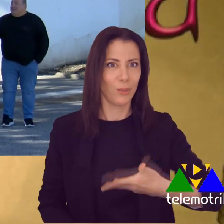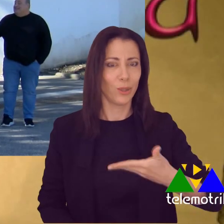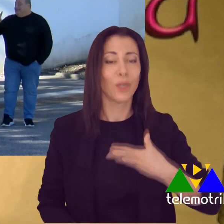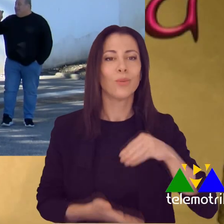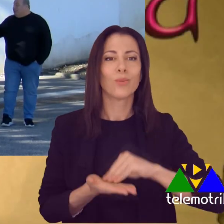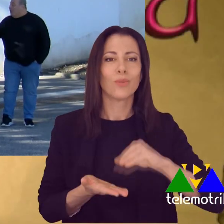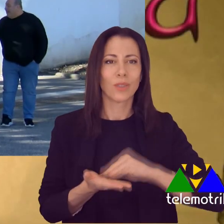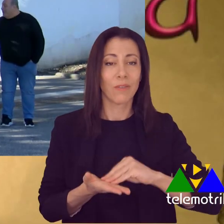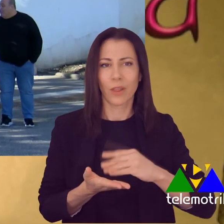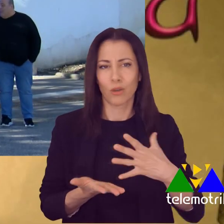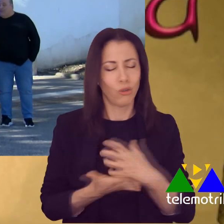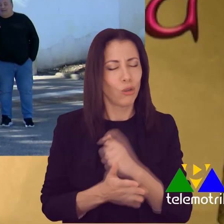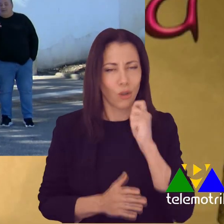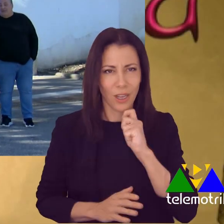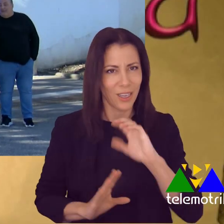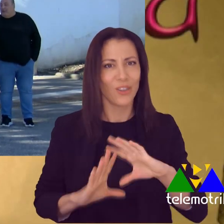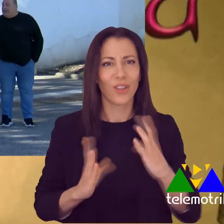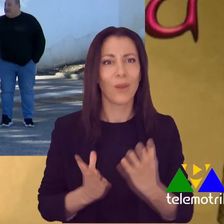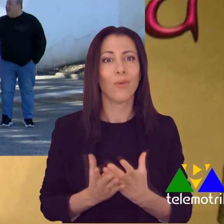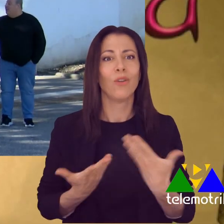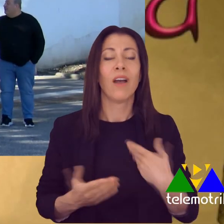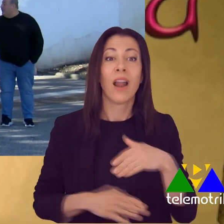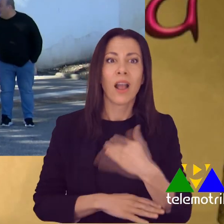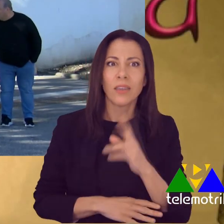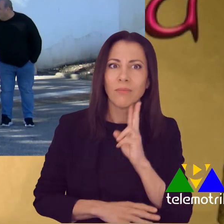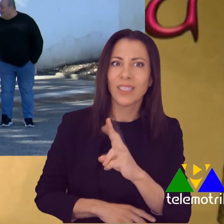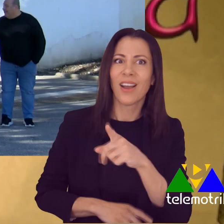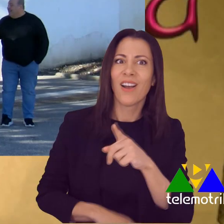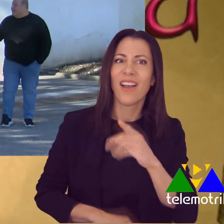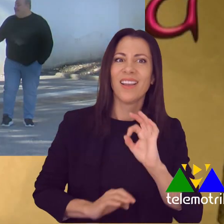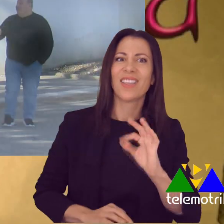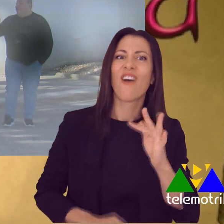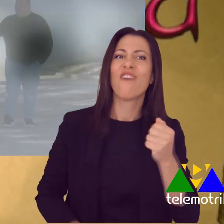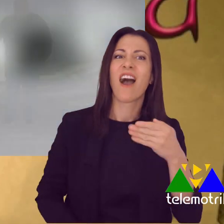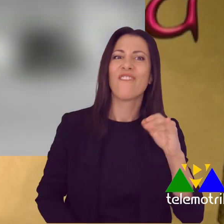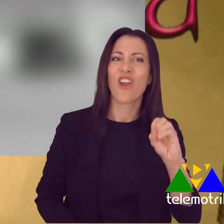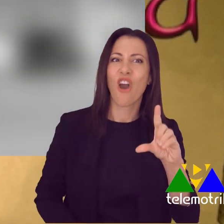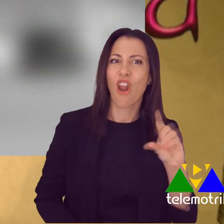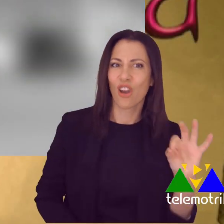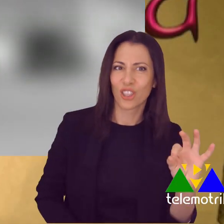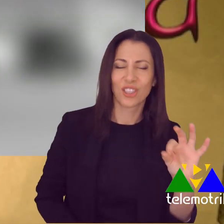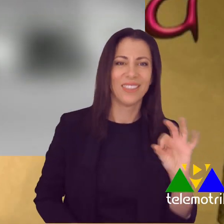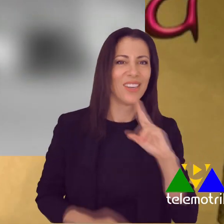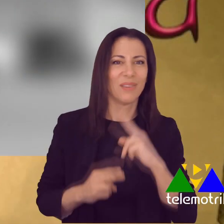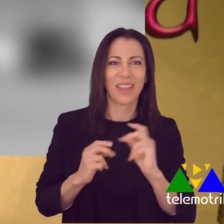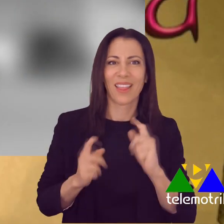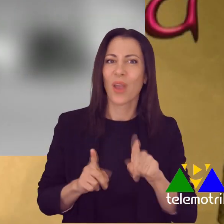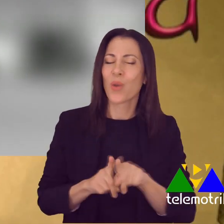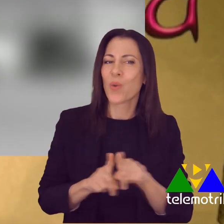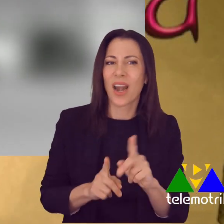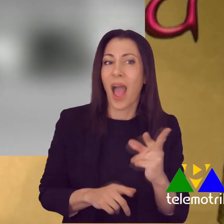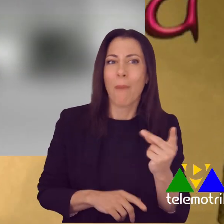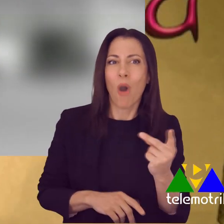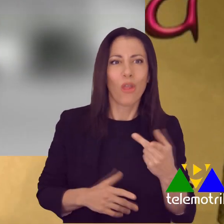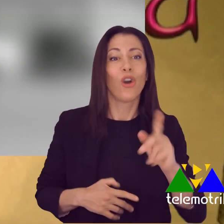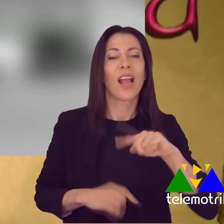veces, con todo el cariño del mundo, cuando se le veía por la calle decía, ahí van los Fabiolos. Fabiolos. Se le decían los Fabiolos, ¿no? Ya como un apodo,